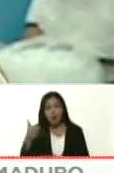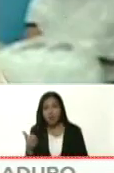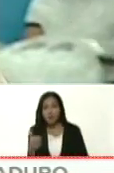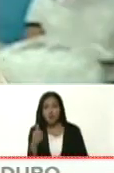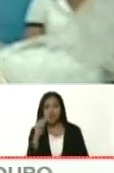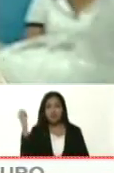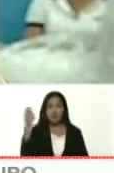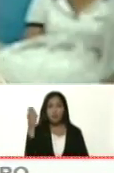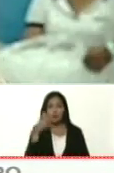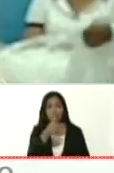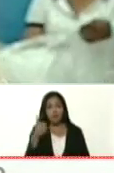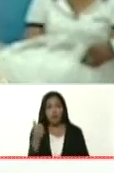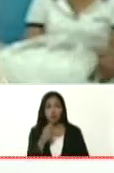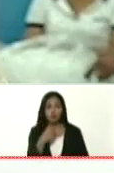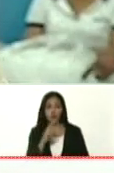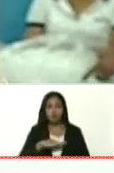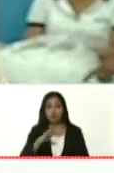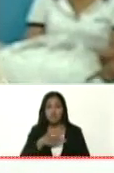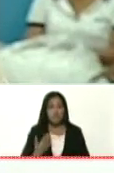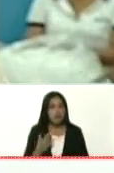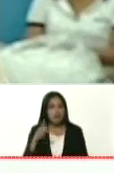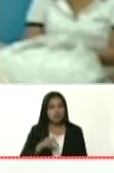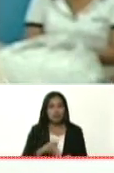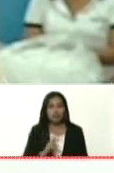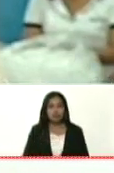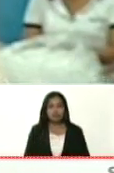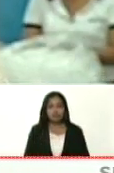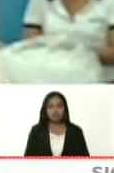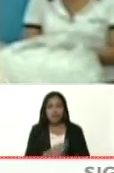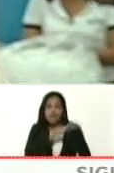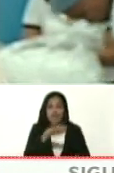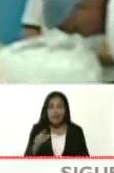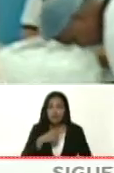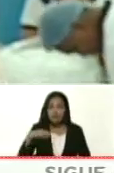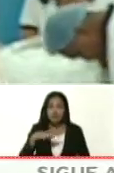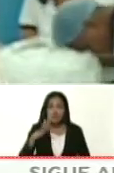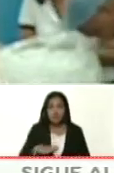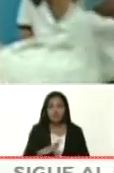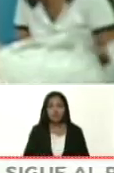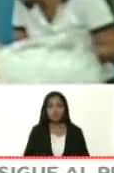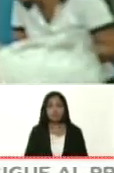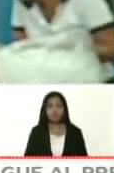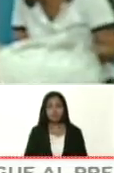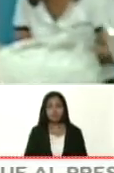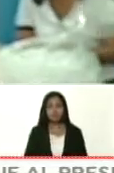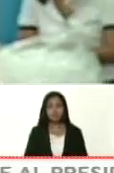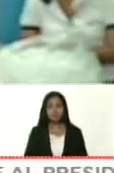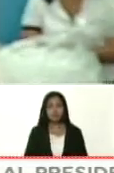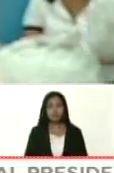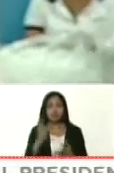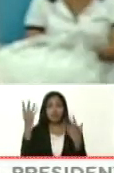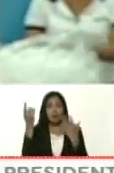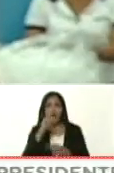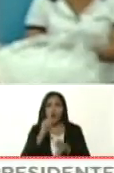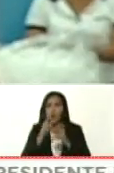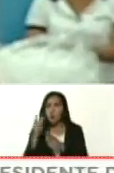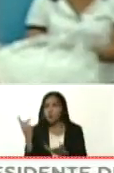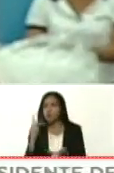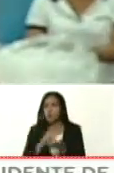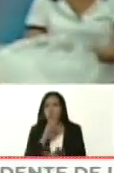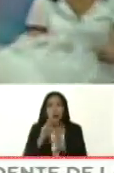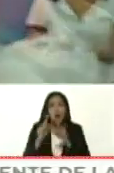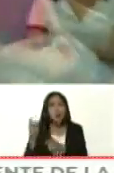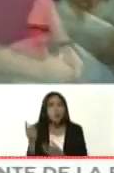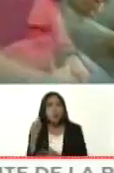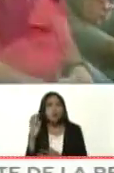apureños y apureñas donde estén, a todos los llaneros y llaneras donde estén. Levanten la mano algún llanero que ande por aquí,